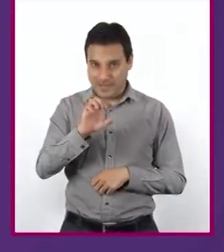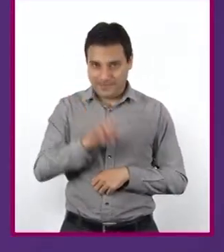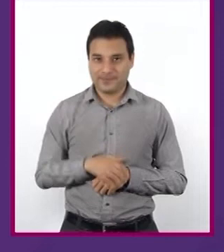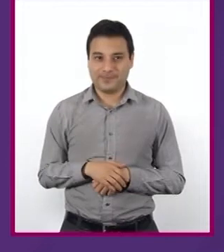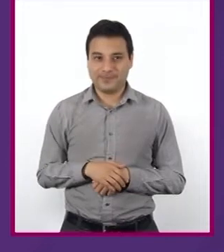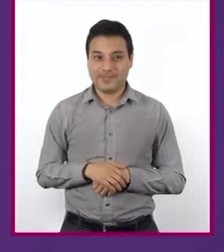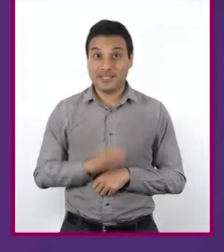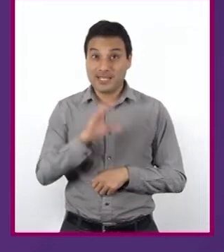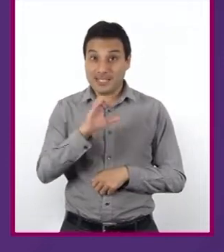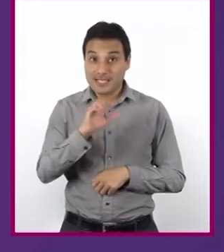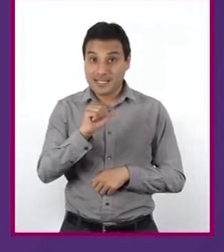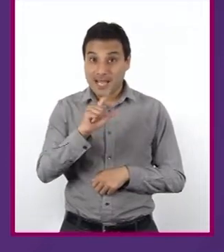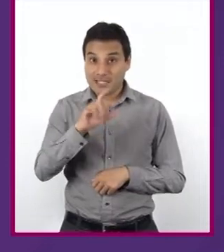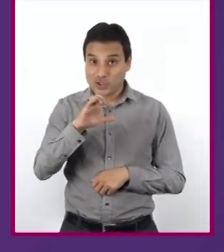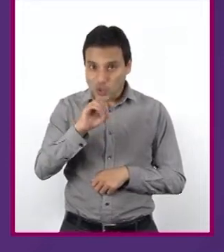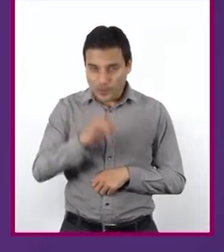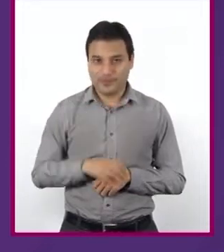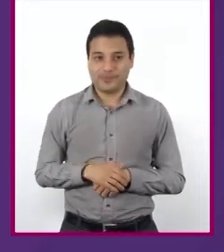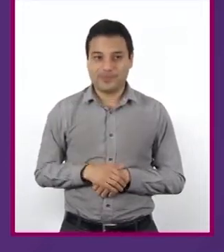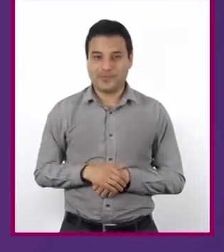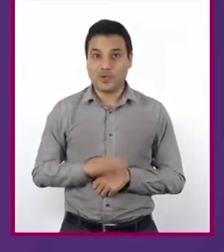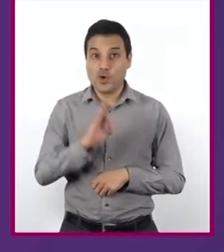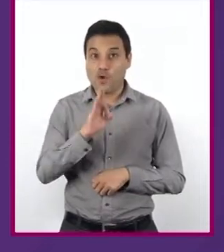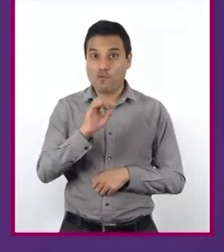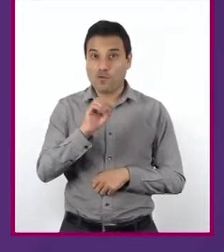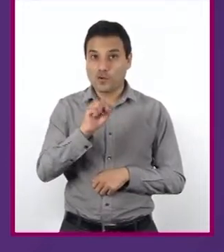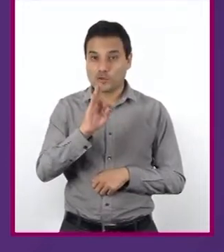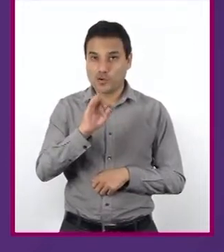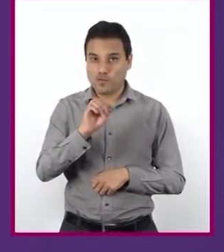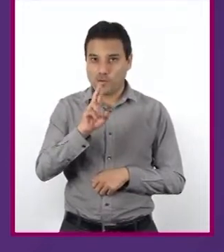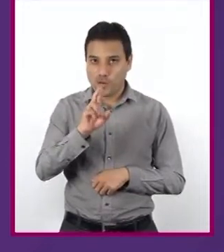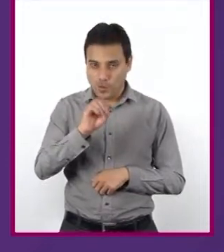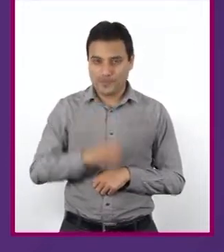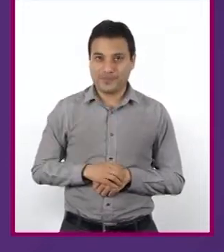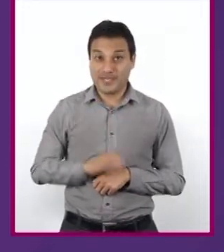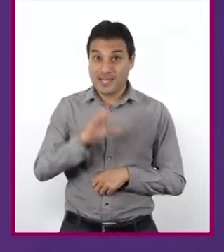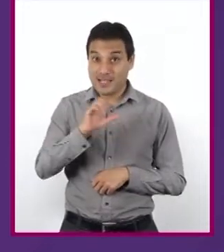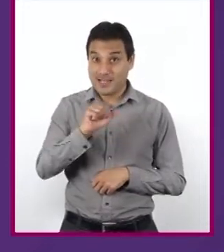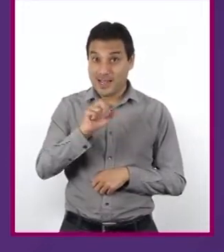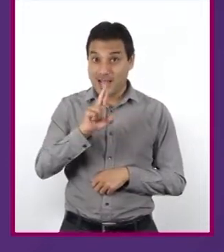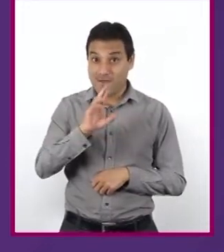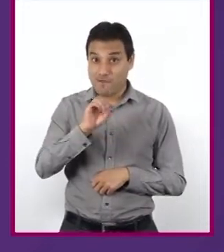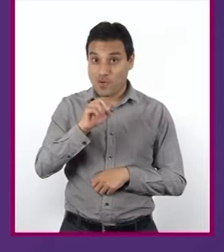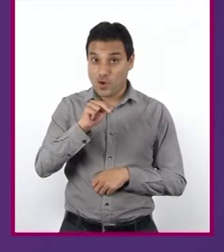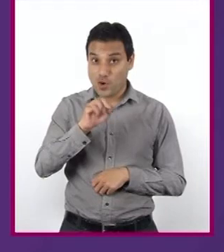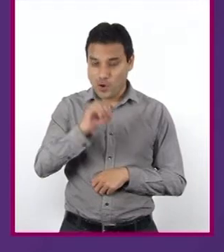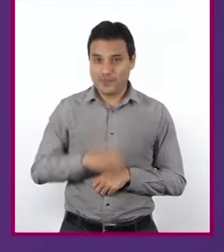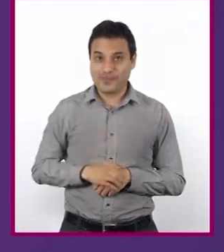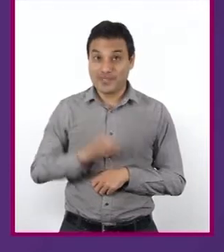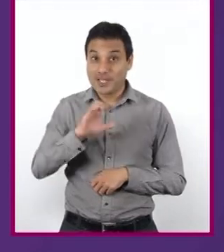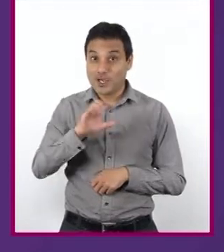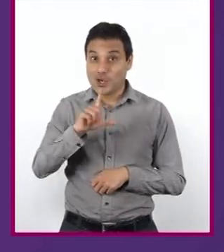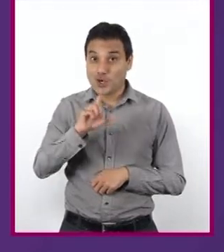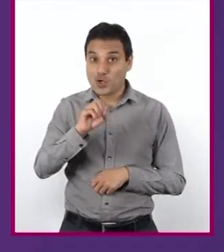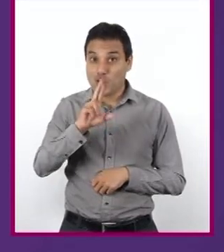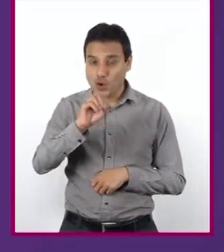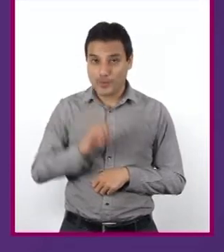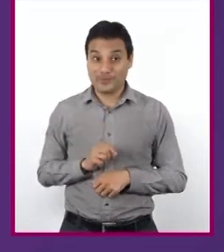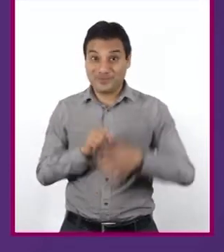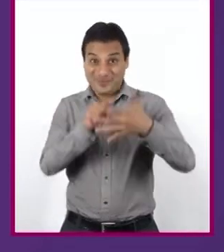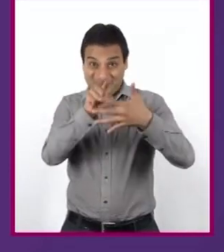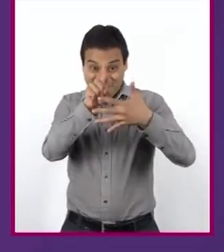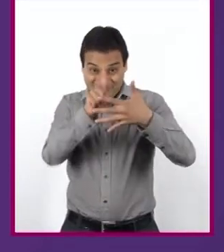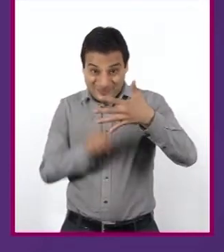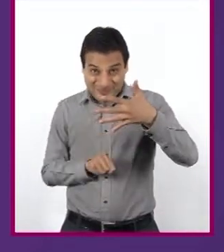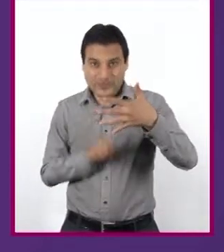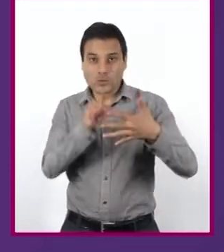calcio, fósforo, carbono y cloro. En ella deben